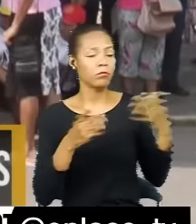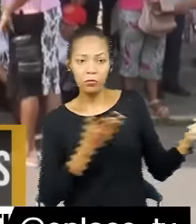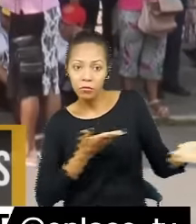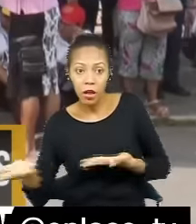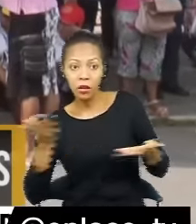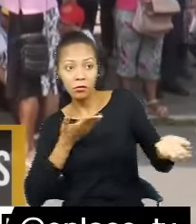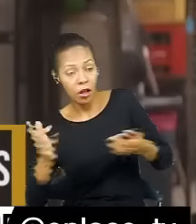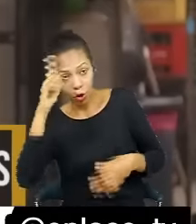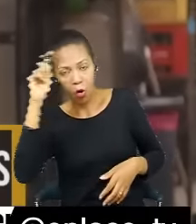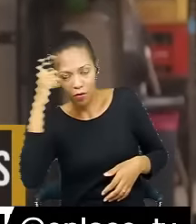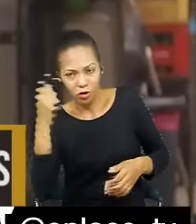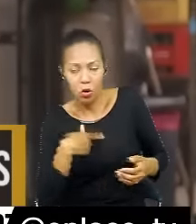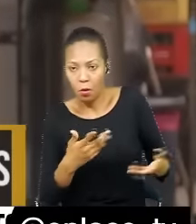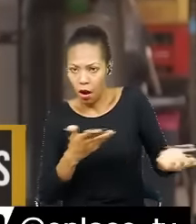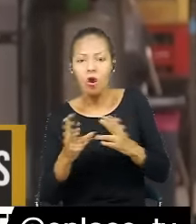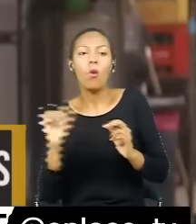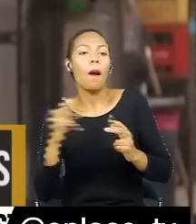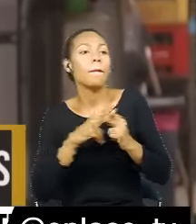al gobierno